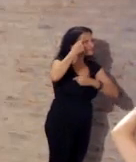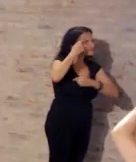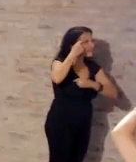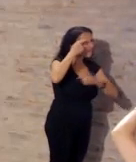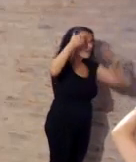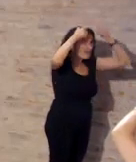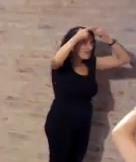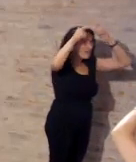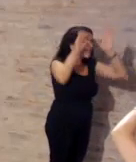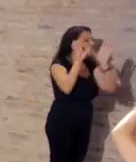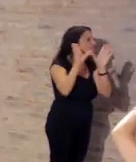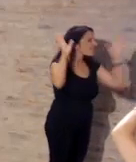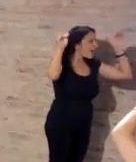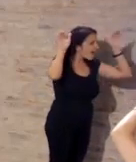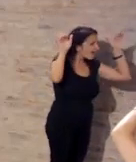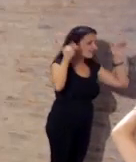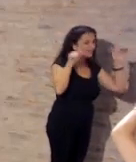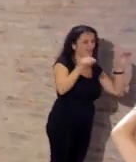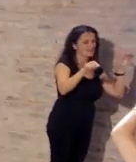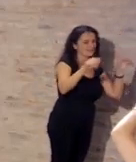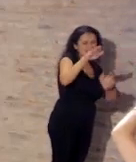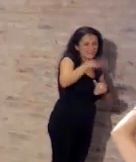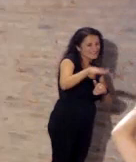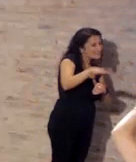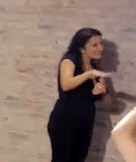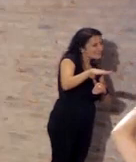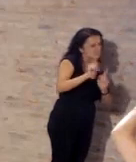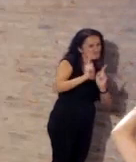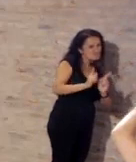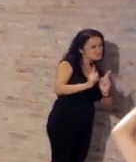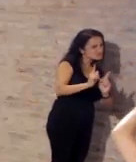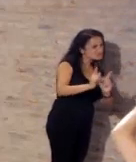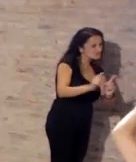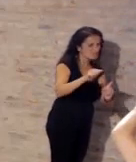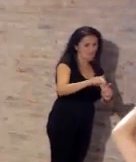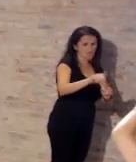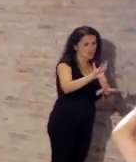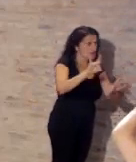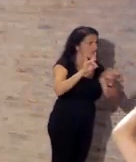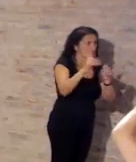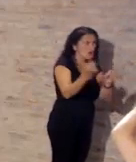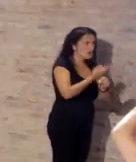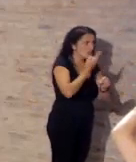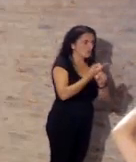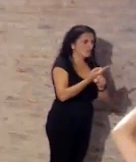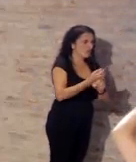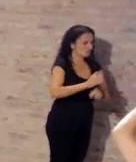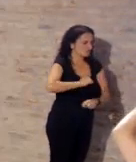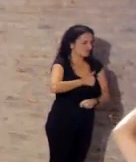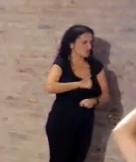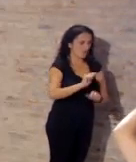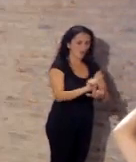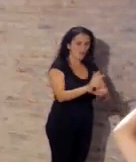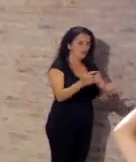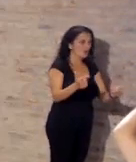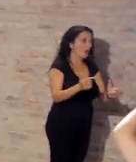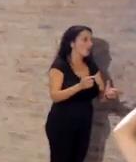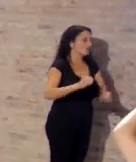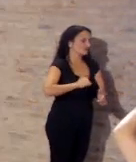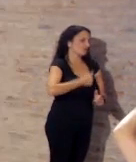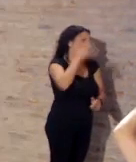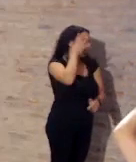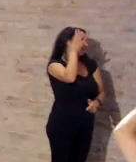Ángeles especiales que viven en una infancia eterna que no son capaces de decidir que no tienen sexualidad o que la tienen fuera de